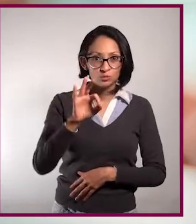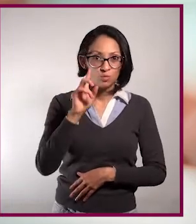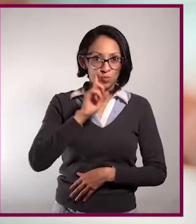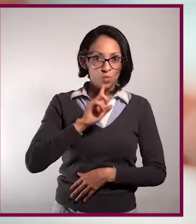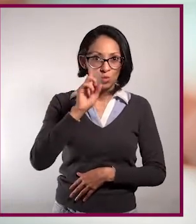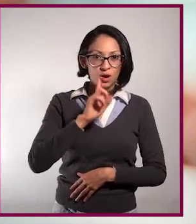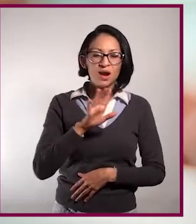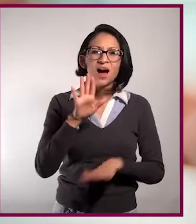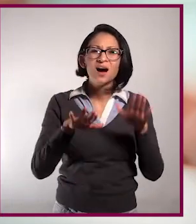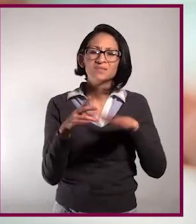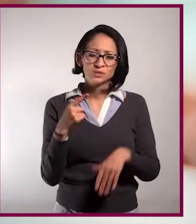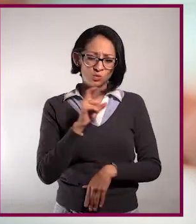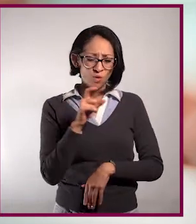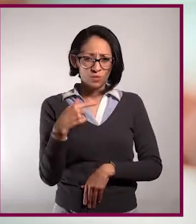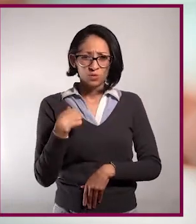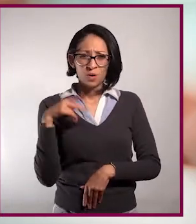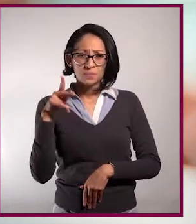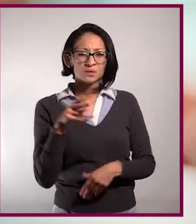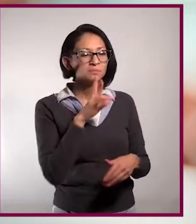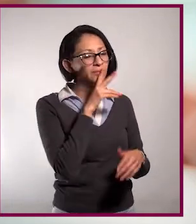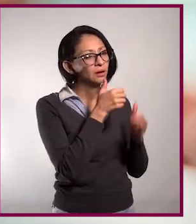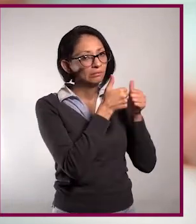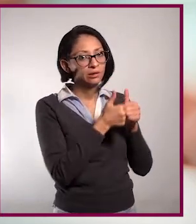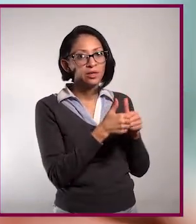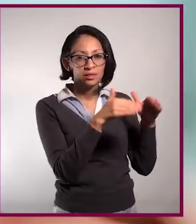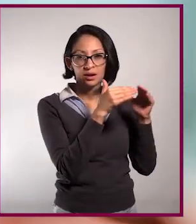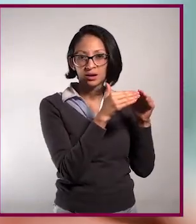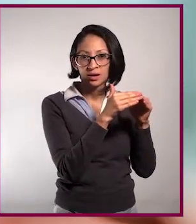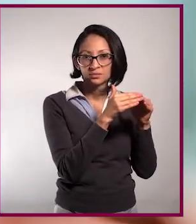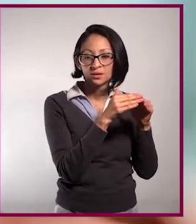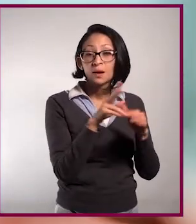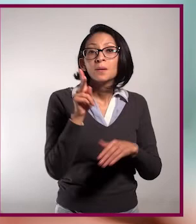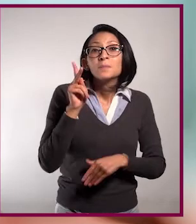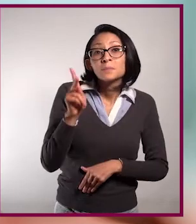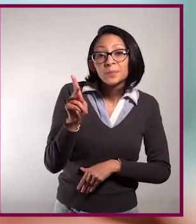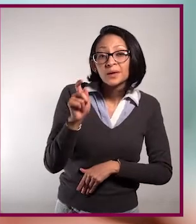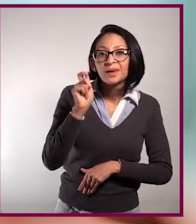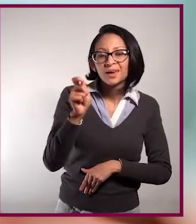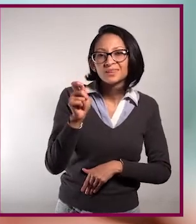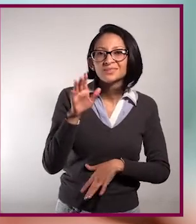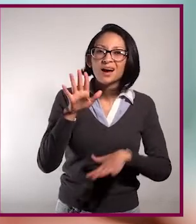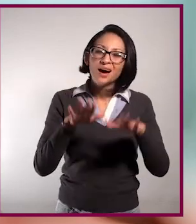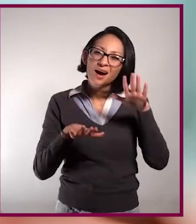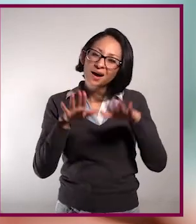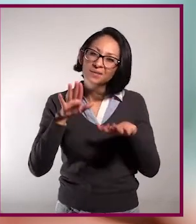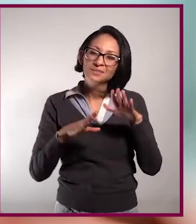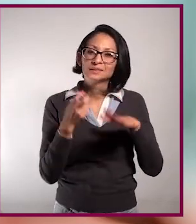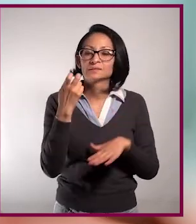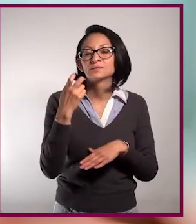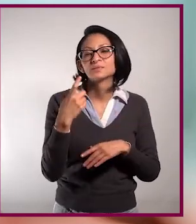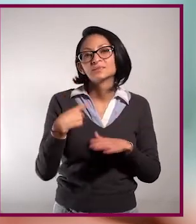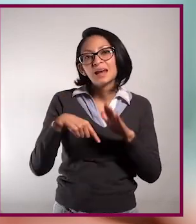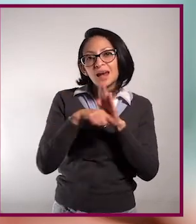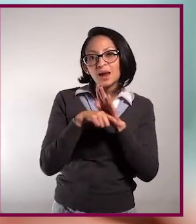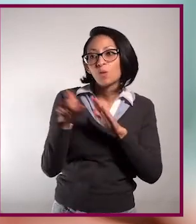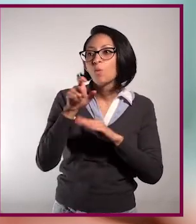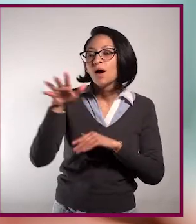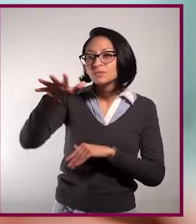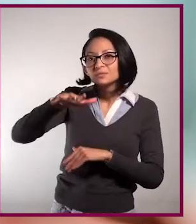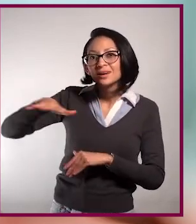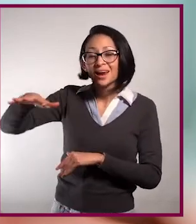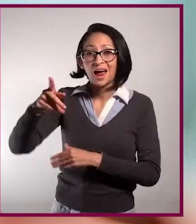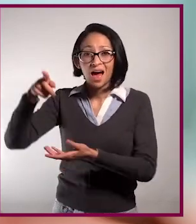adolescentes de México prefiere quedarse en casa durante su periodo menstrual. La menstruación puede ser un factor de desventaja académica para las niñas